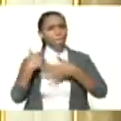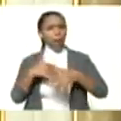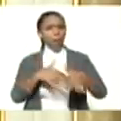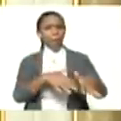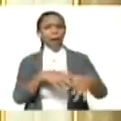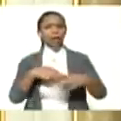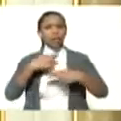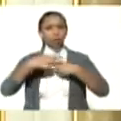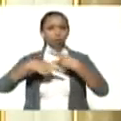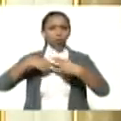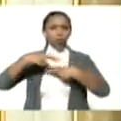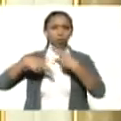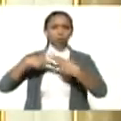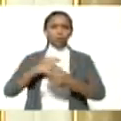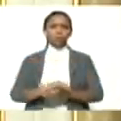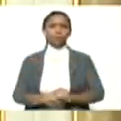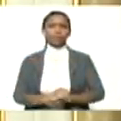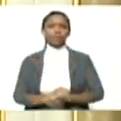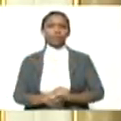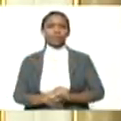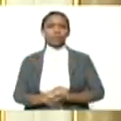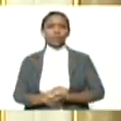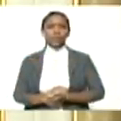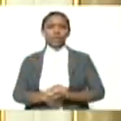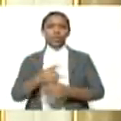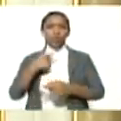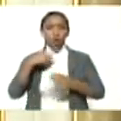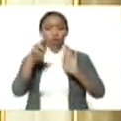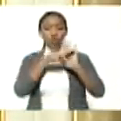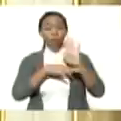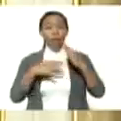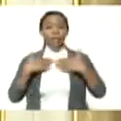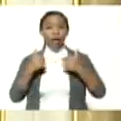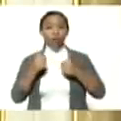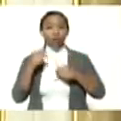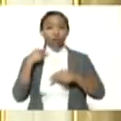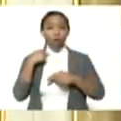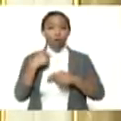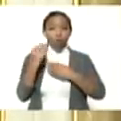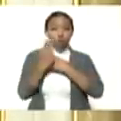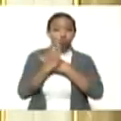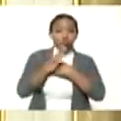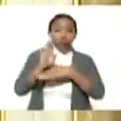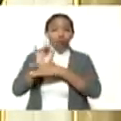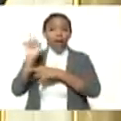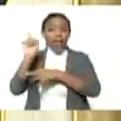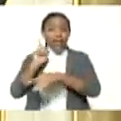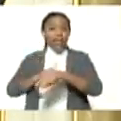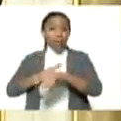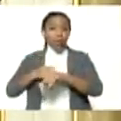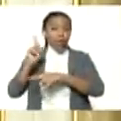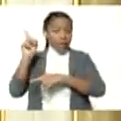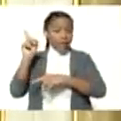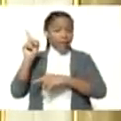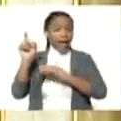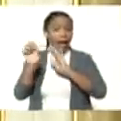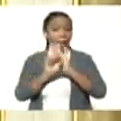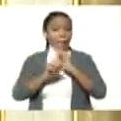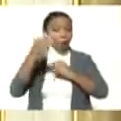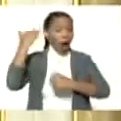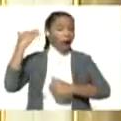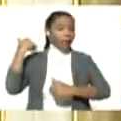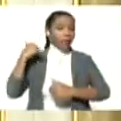revolucionario, tomando todas las medidas de seguridad por la persecución del tiempo, de aquella época.